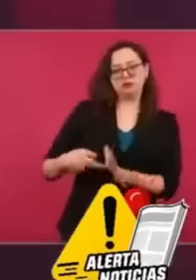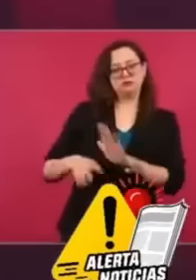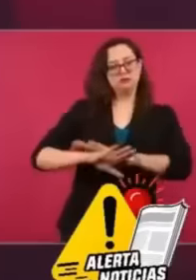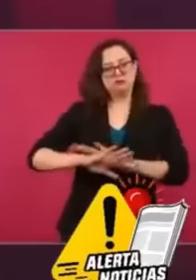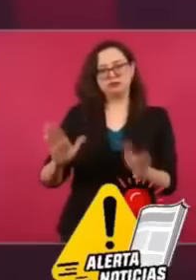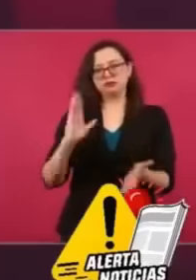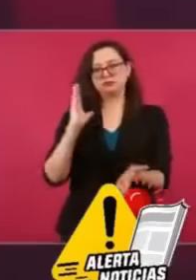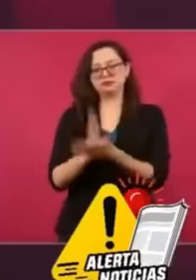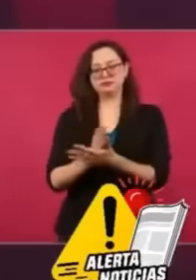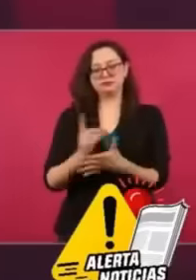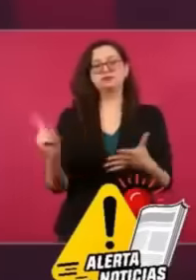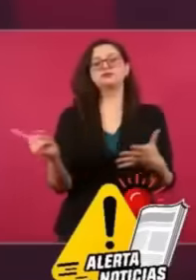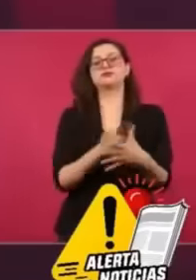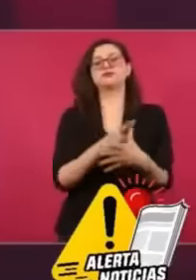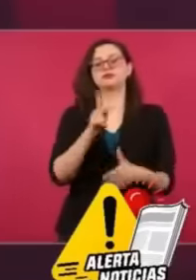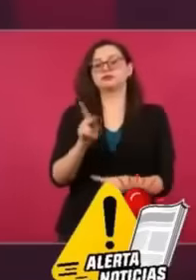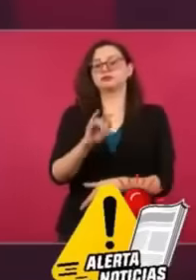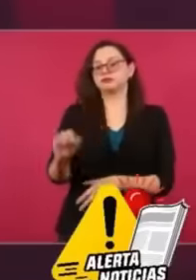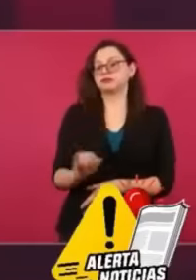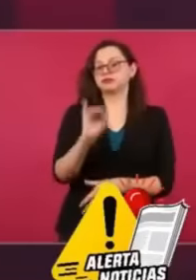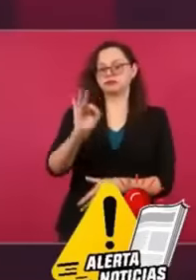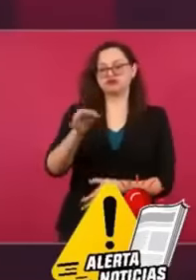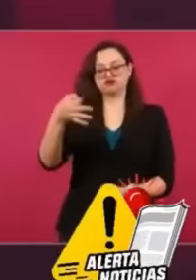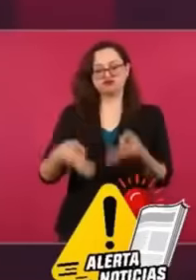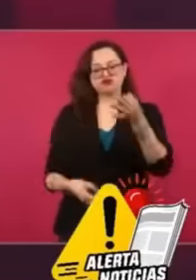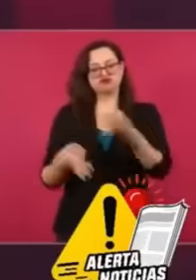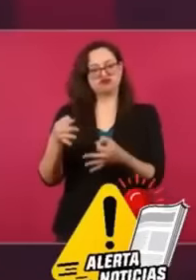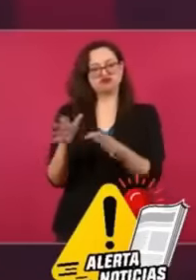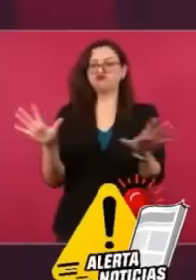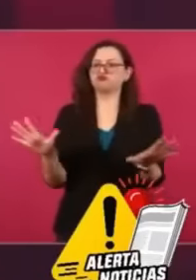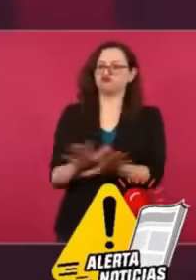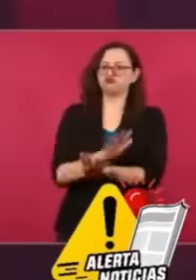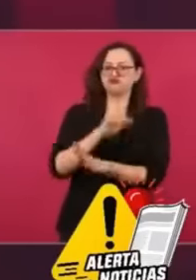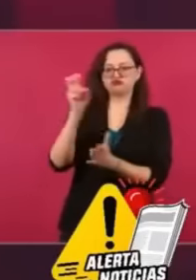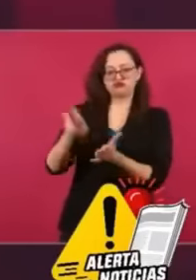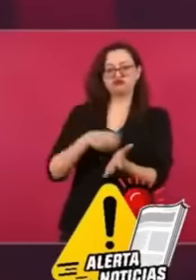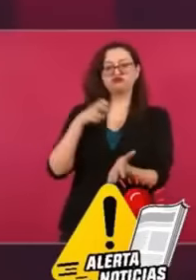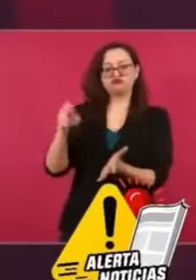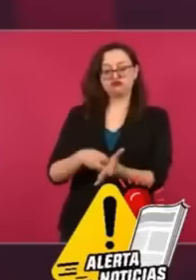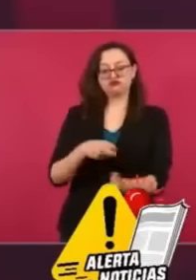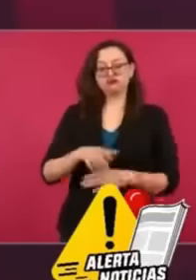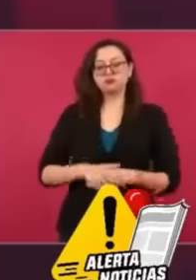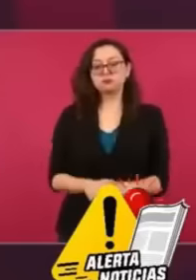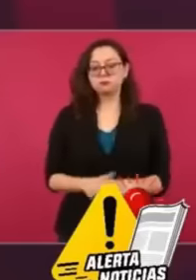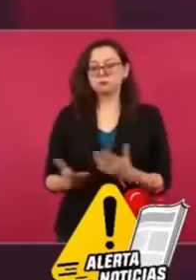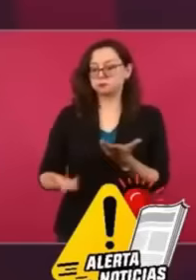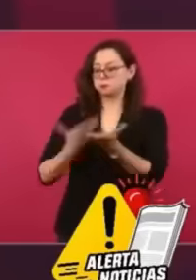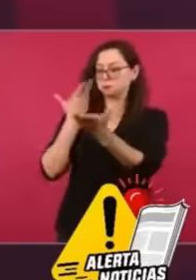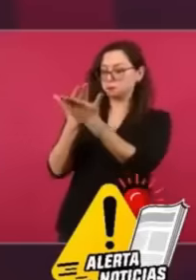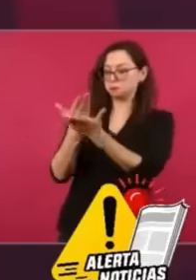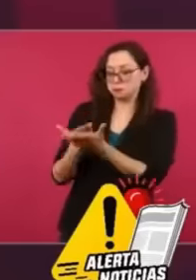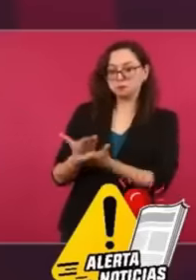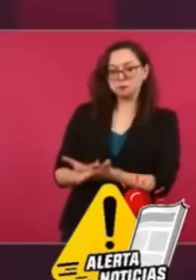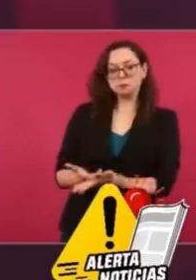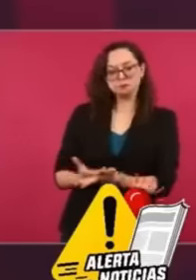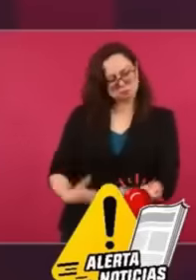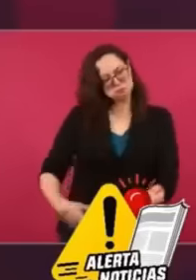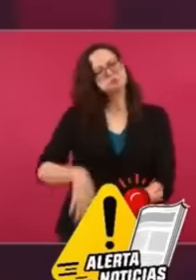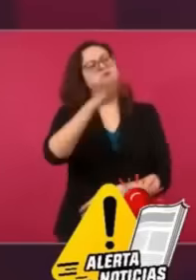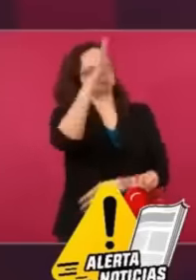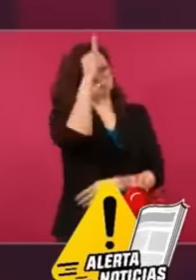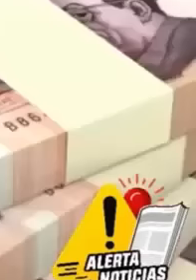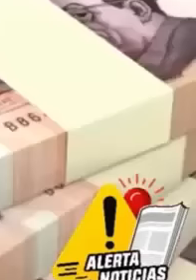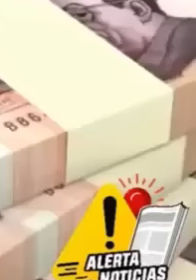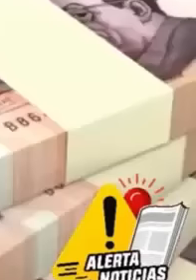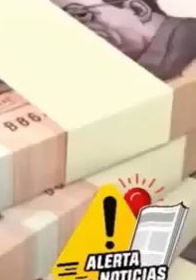Comenzamos. Mexicanos, la presidenta Claudia Sheinbaum acaba de revelar el motivo de por qué Morena y sus aliados propusieron desaparecer al organismo